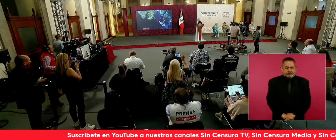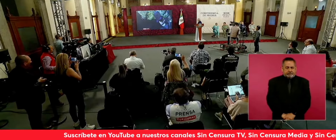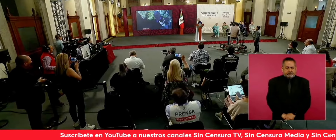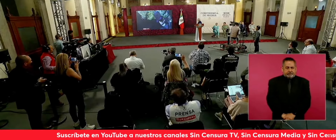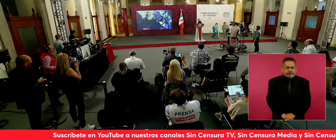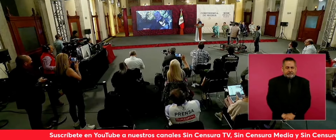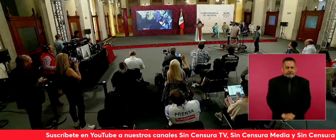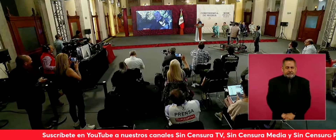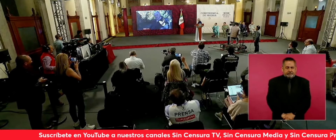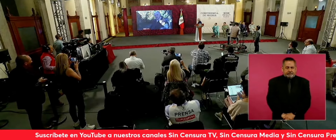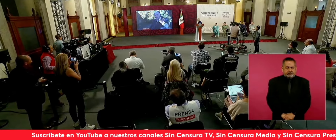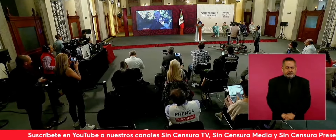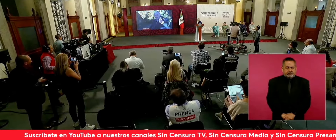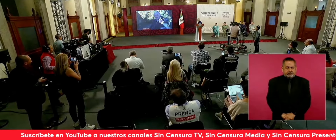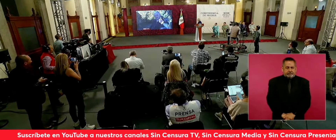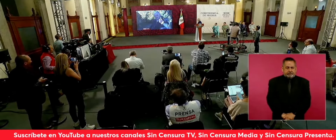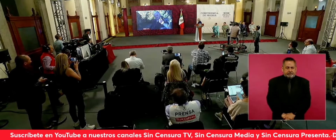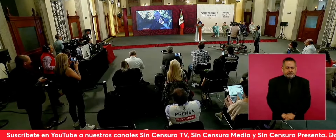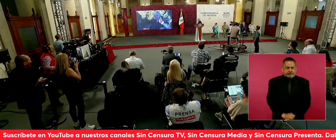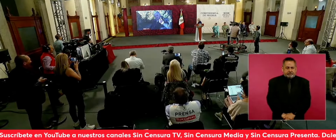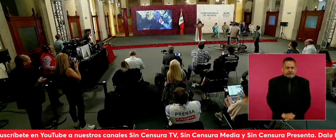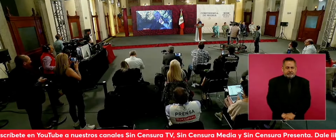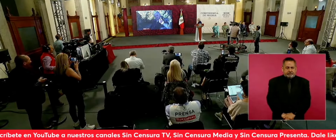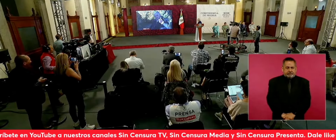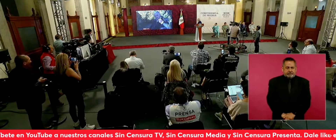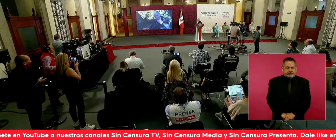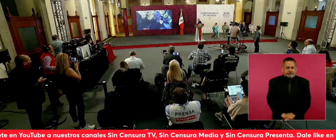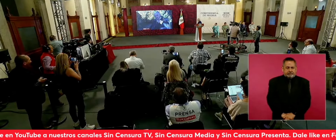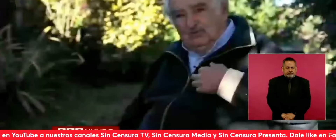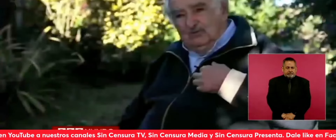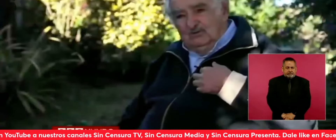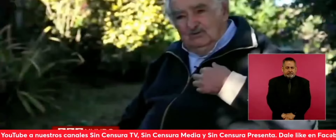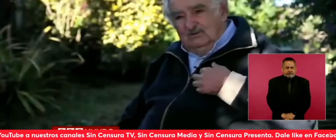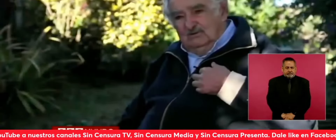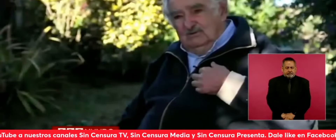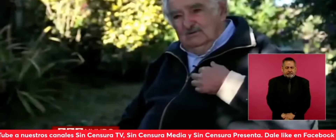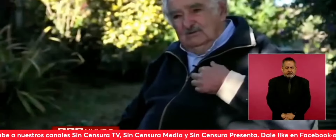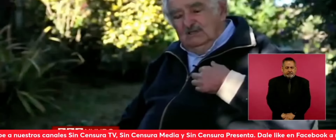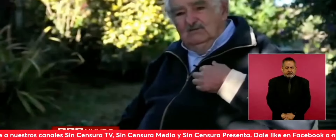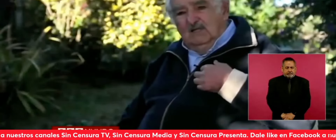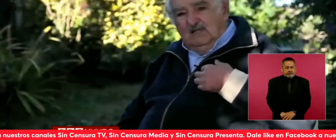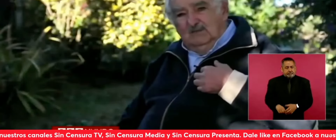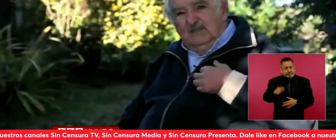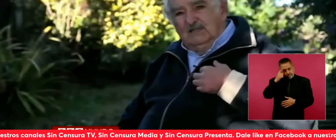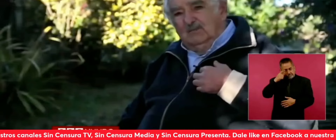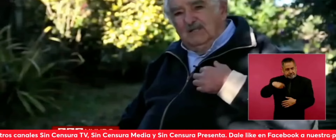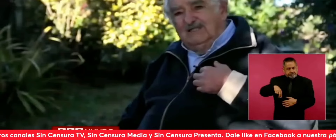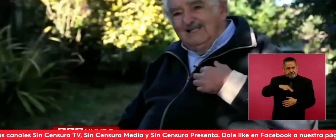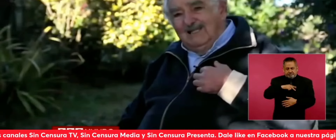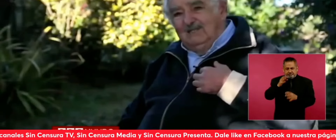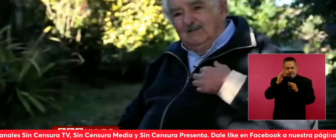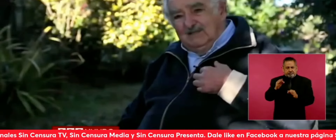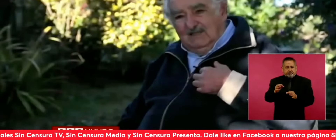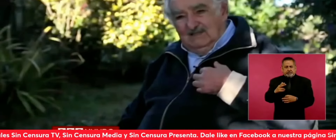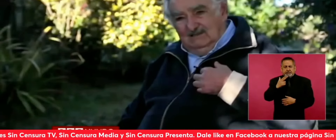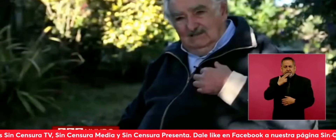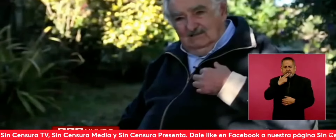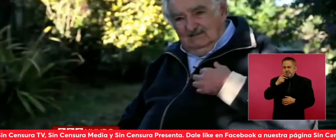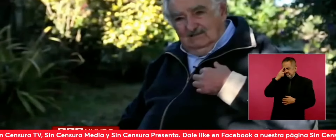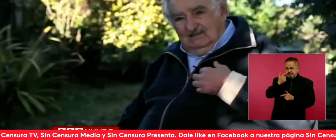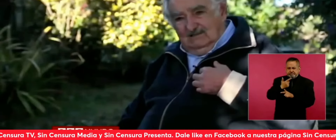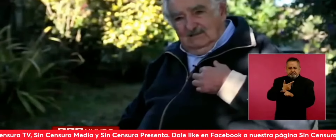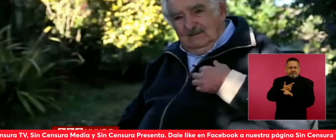La sobriedad para nosotros es una herramienta para tener libertad.